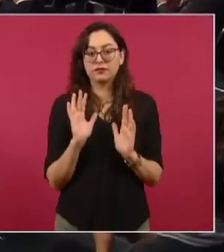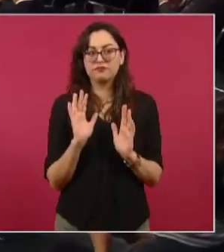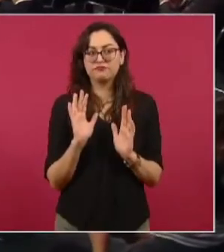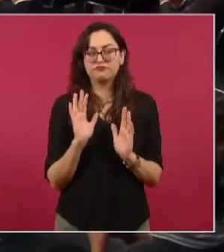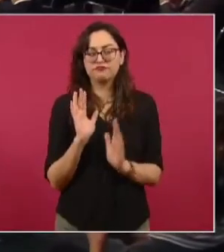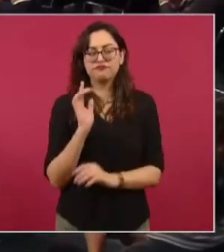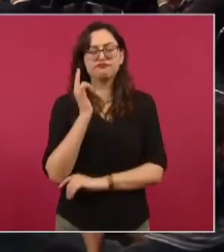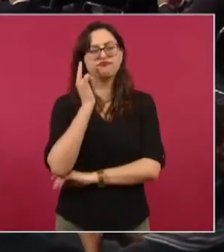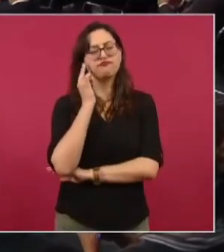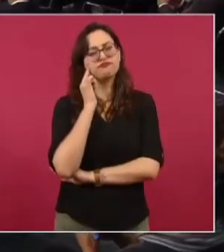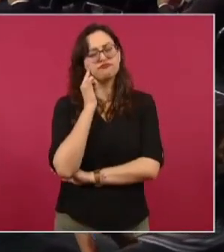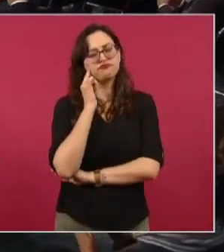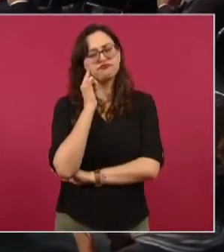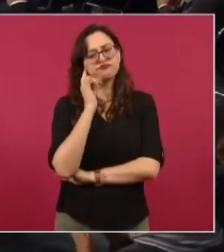ver